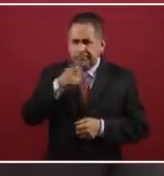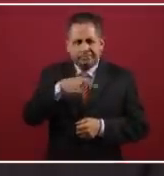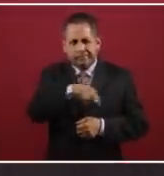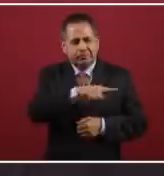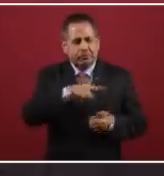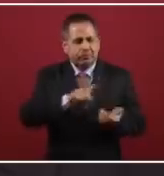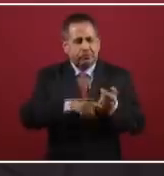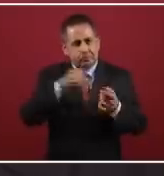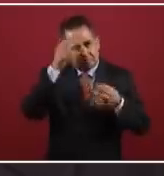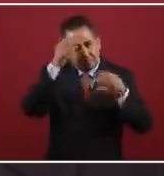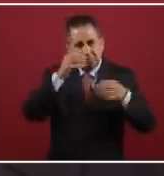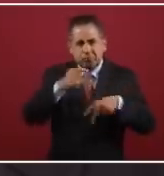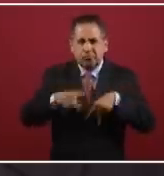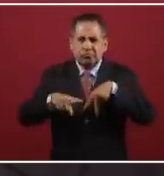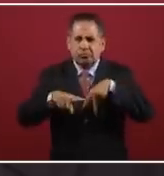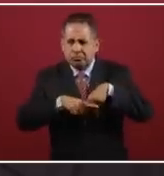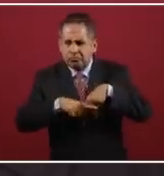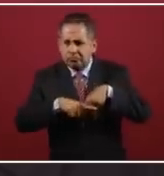nada que ver con el anarquismo.